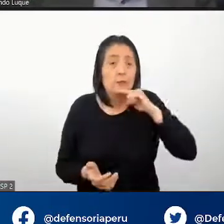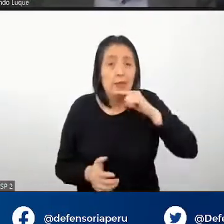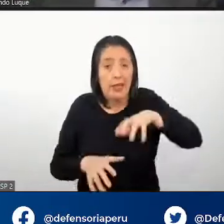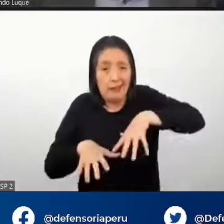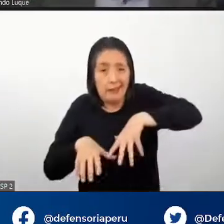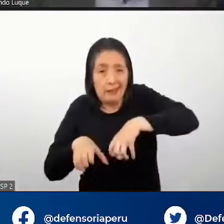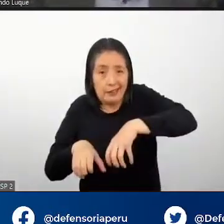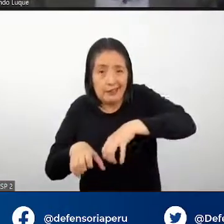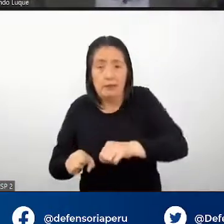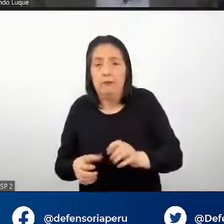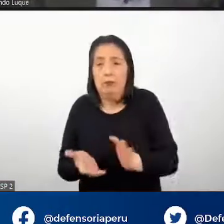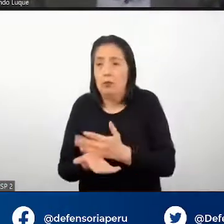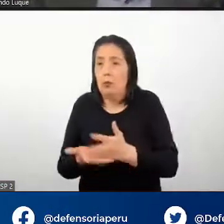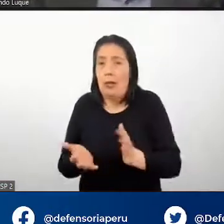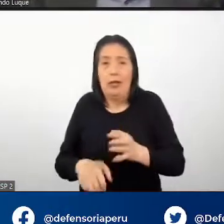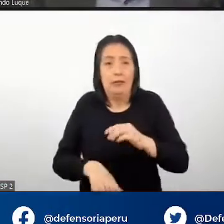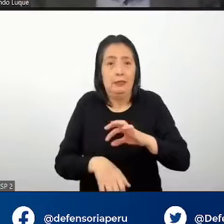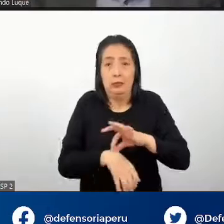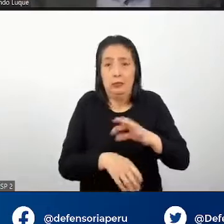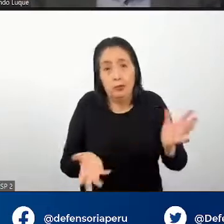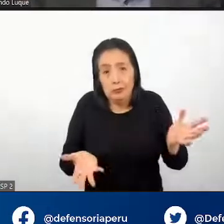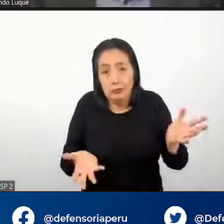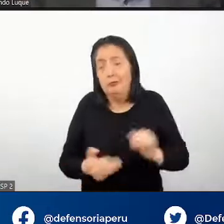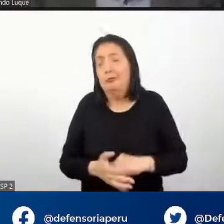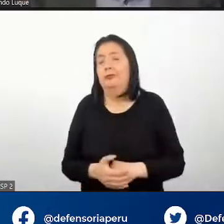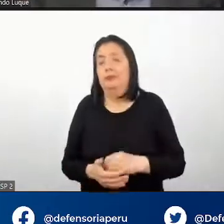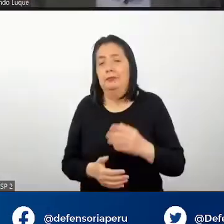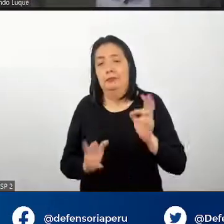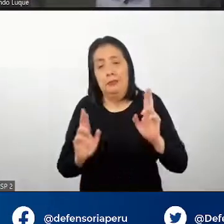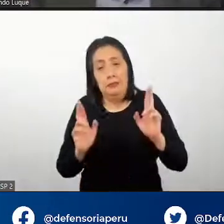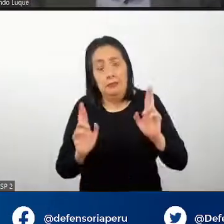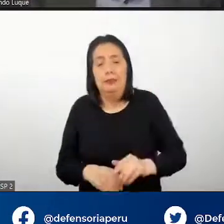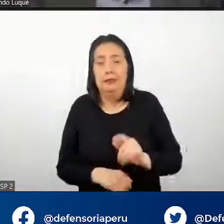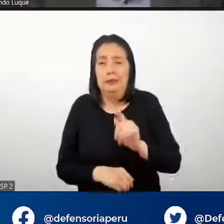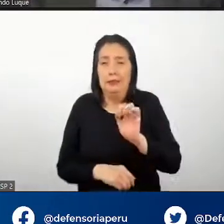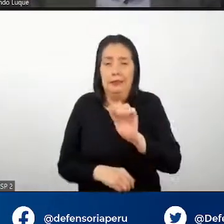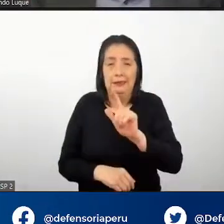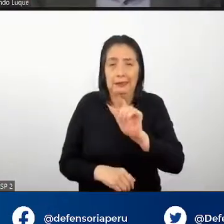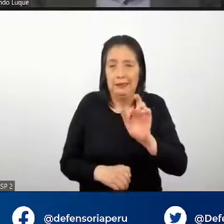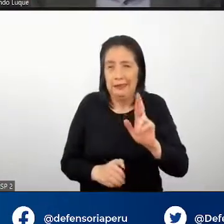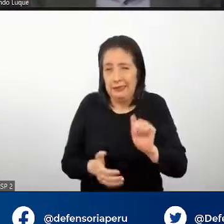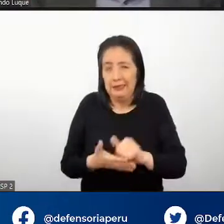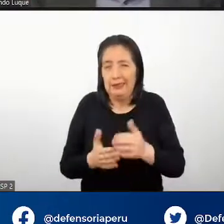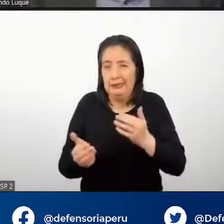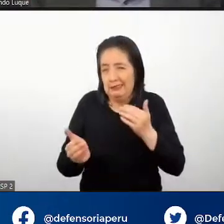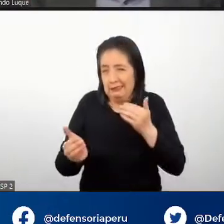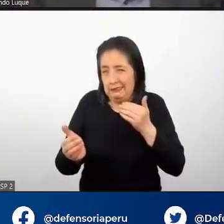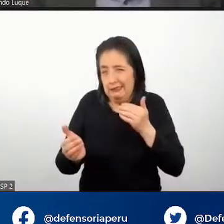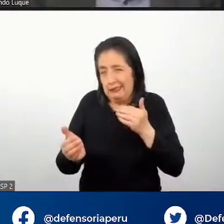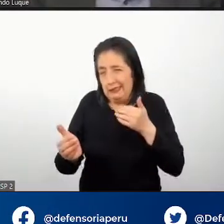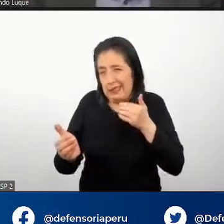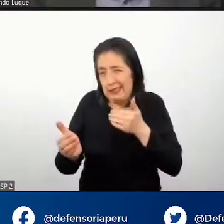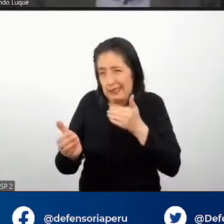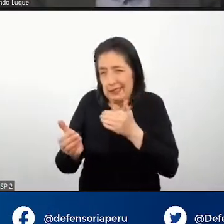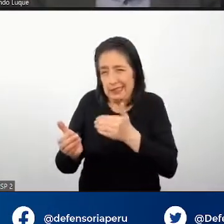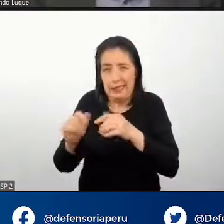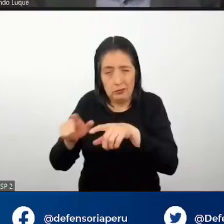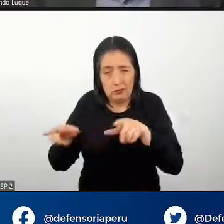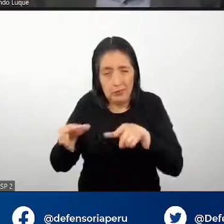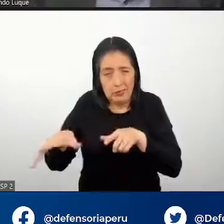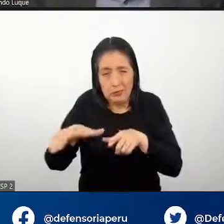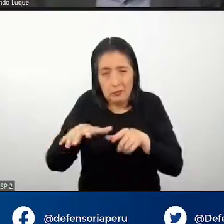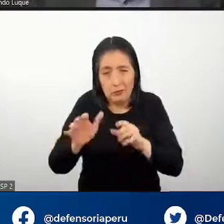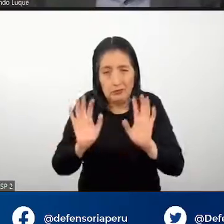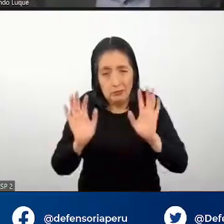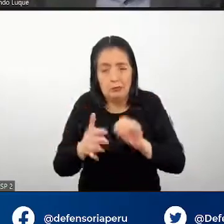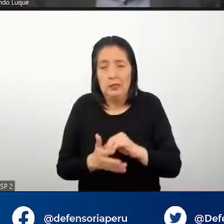porque médicos no hay. Felizmente, Talara se ha acercado un poco por una serie de razones sociopolíticas que no